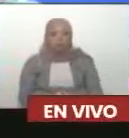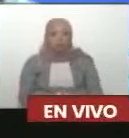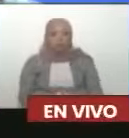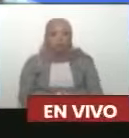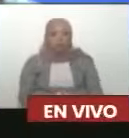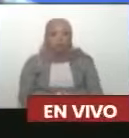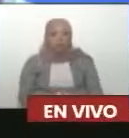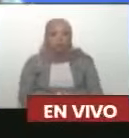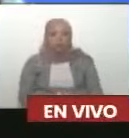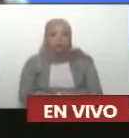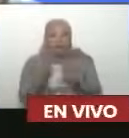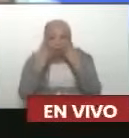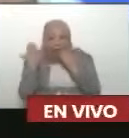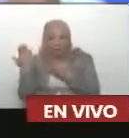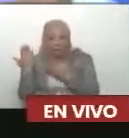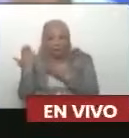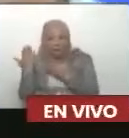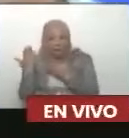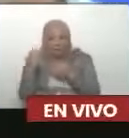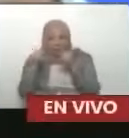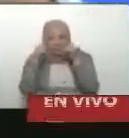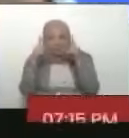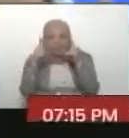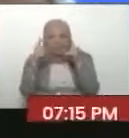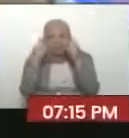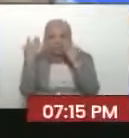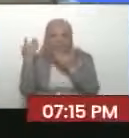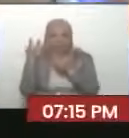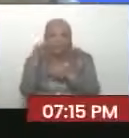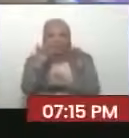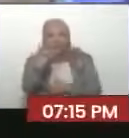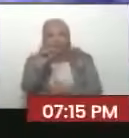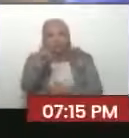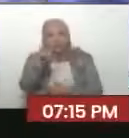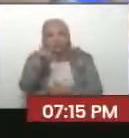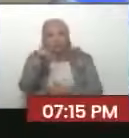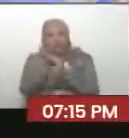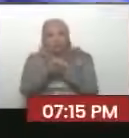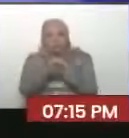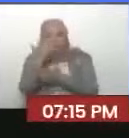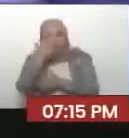Nada más y nada menos que Yulimar.